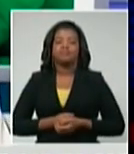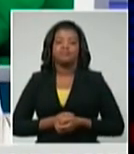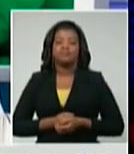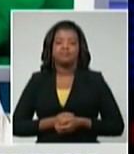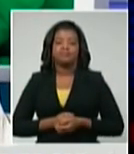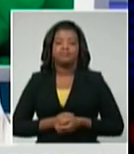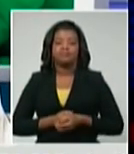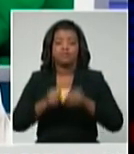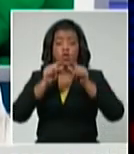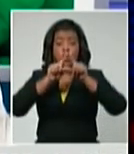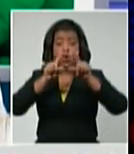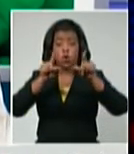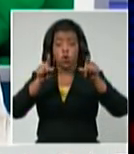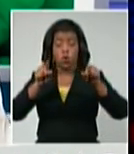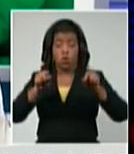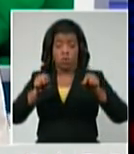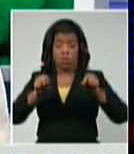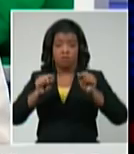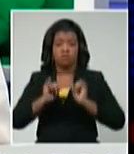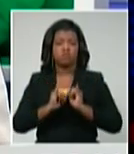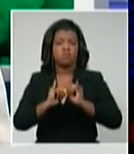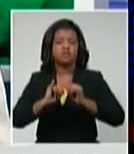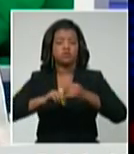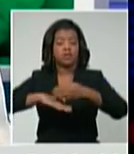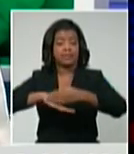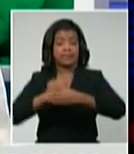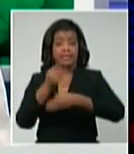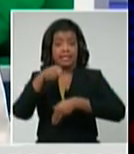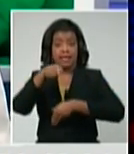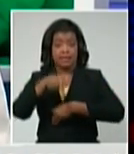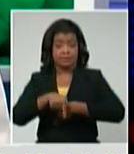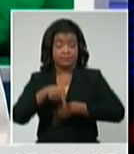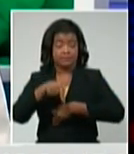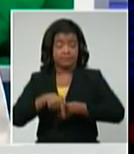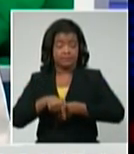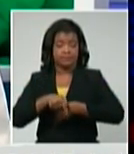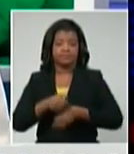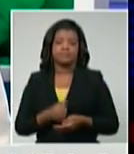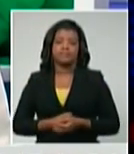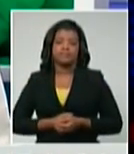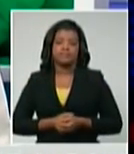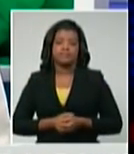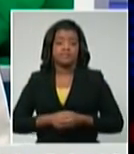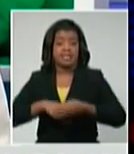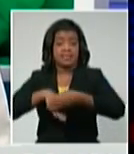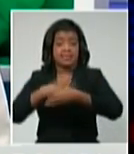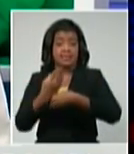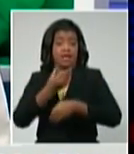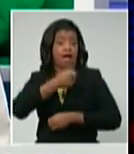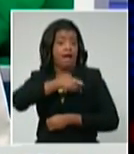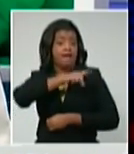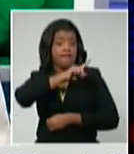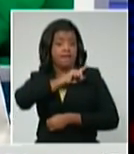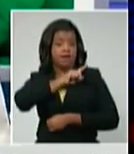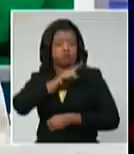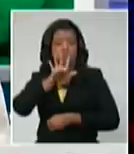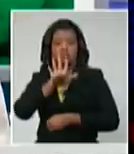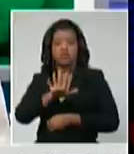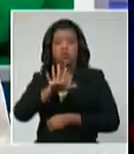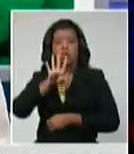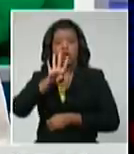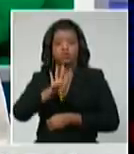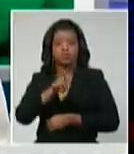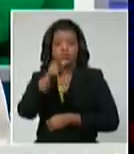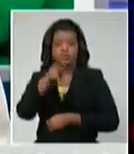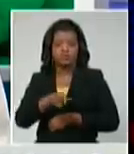a arrancar por el comportamiento del día. Se diagnosticaron en el día de ayer 54 personas con la